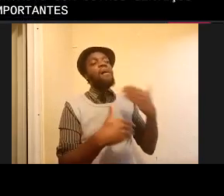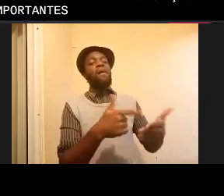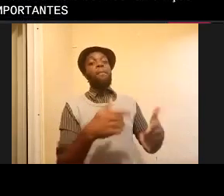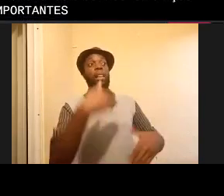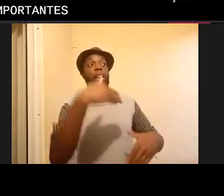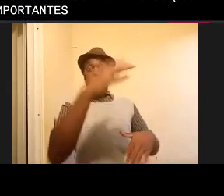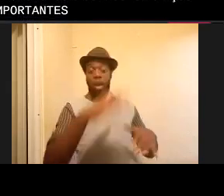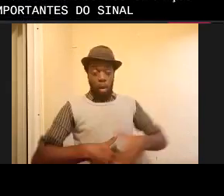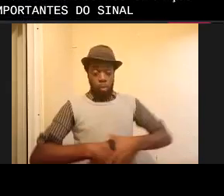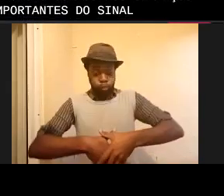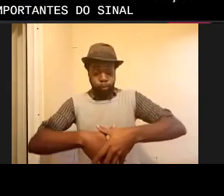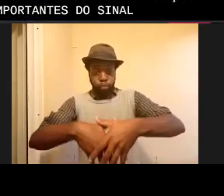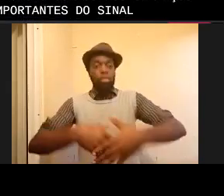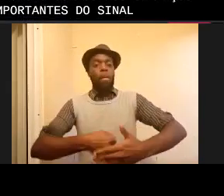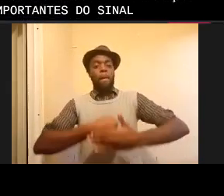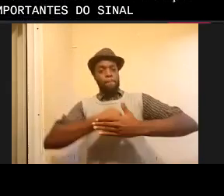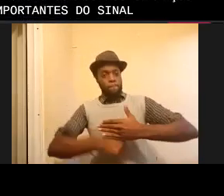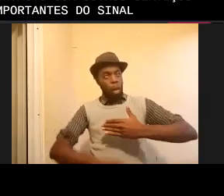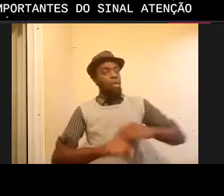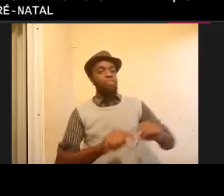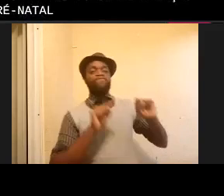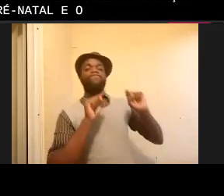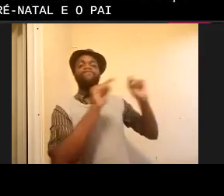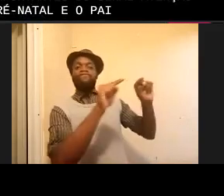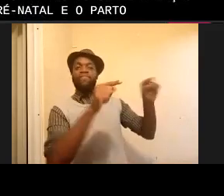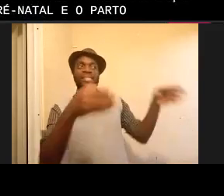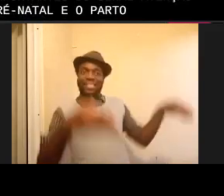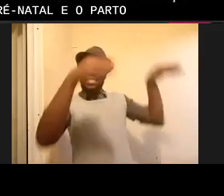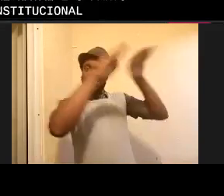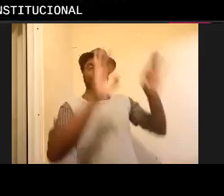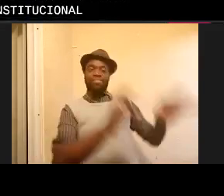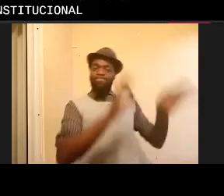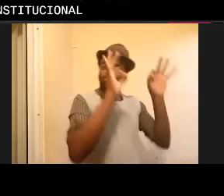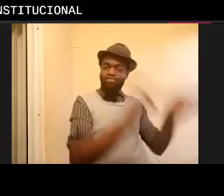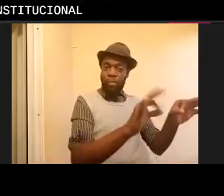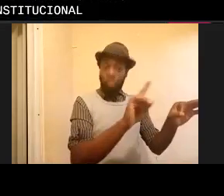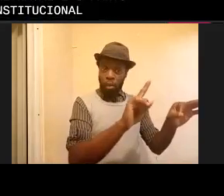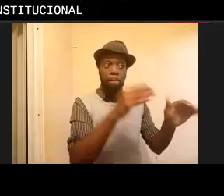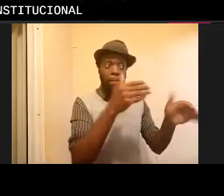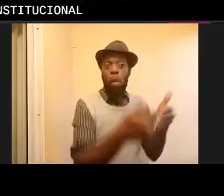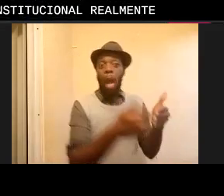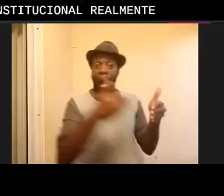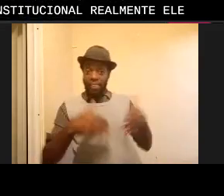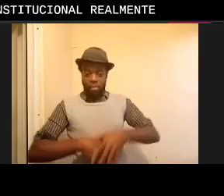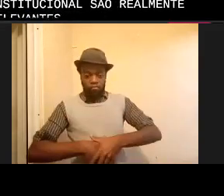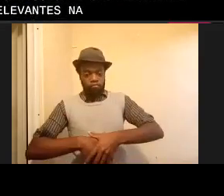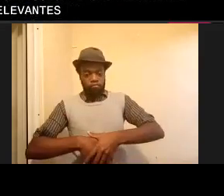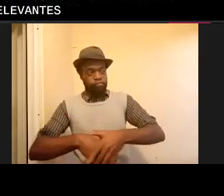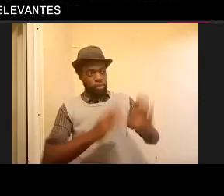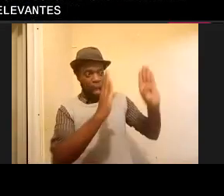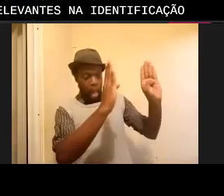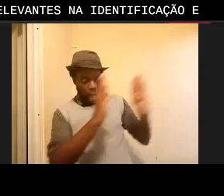La atención prenatal y el parto institucional son sumamente importantes en la identificación y abordaje de